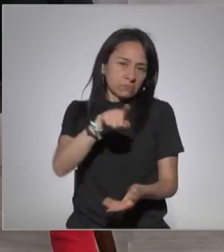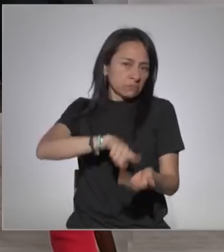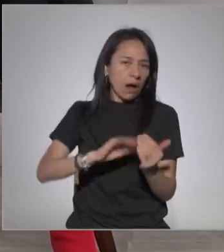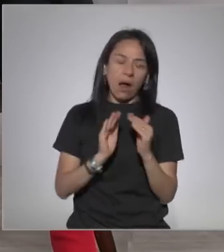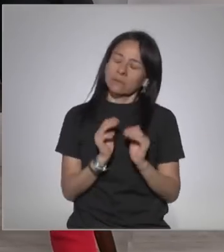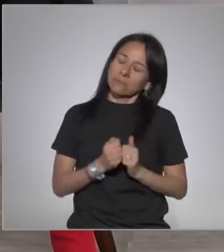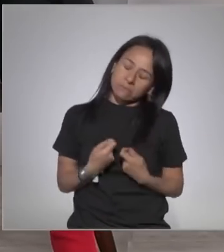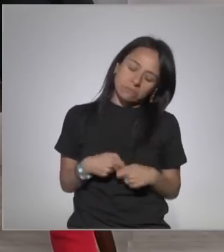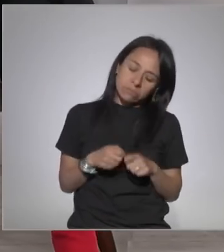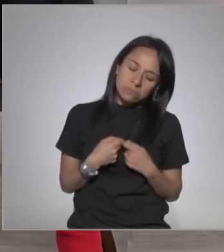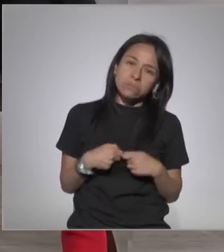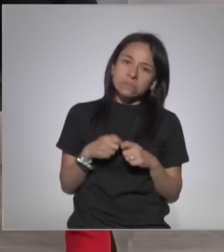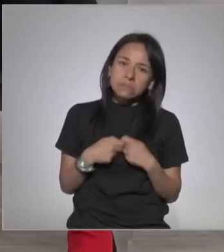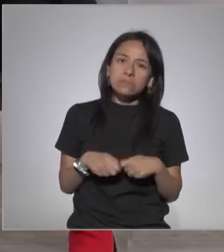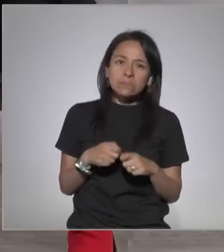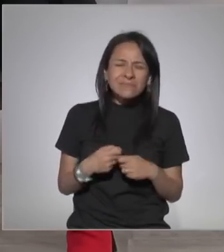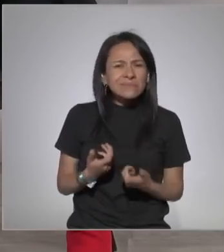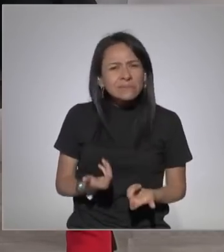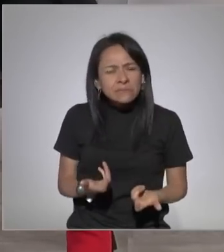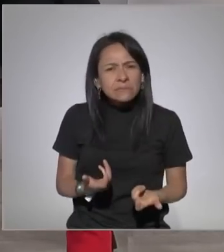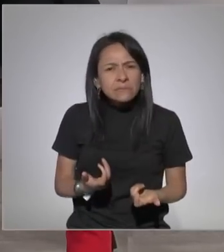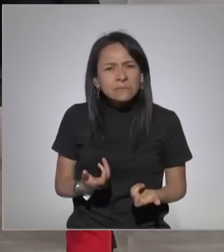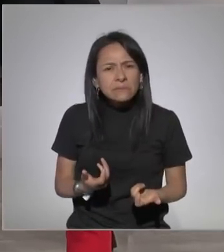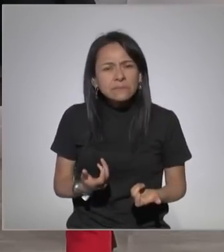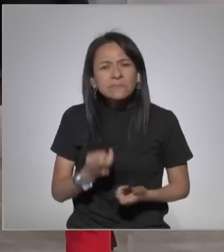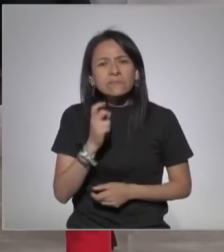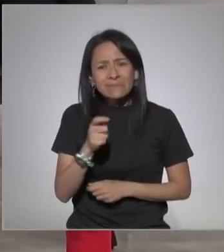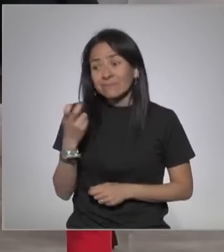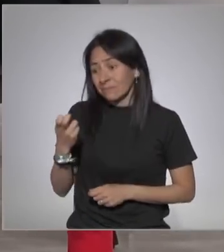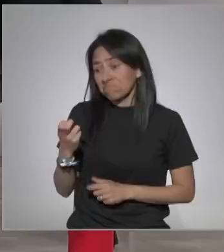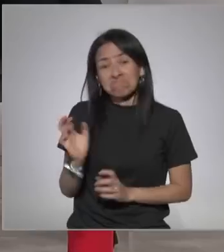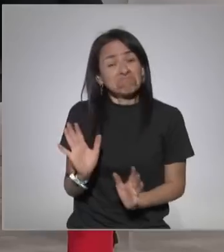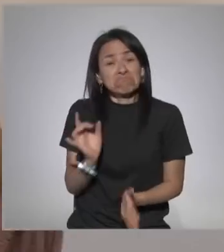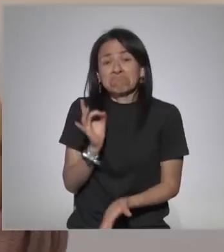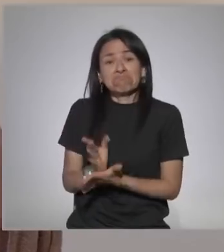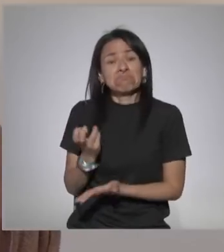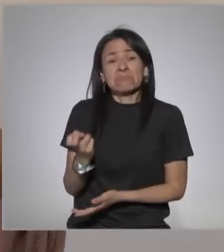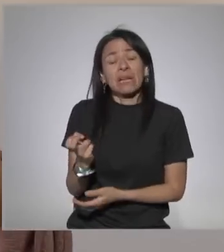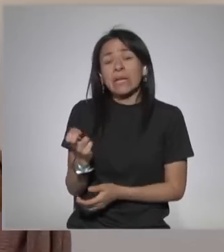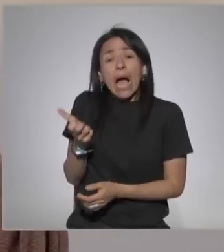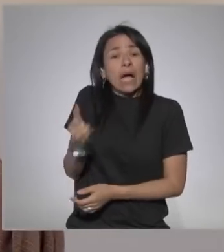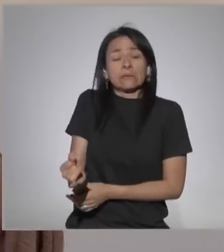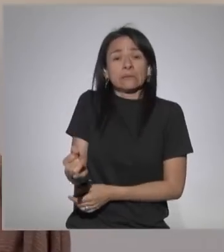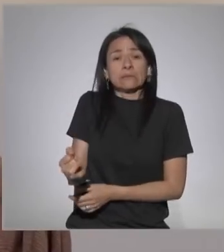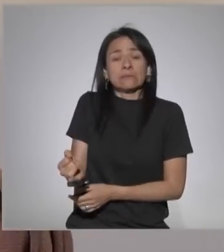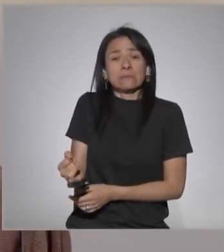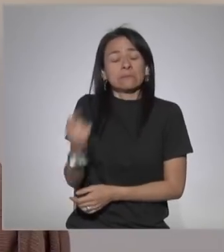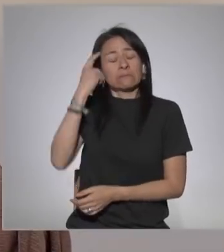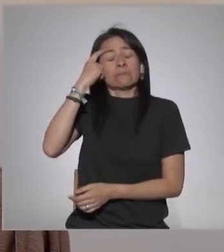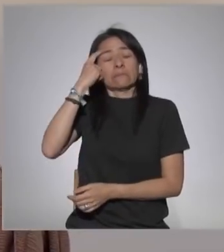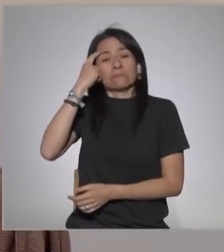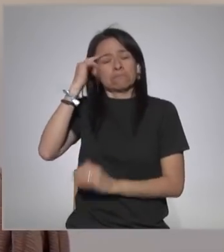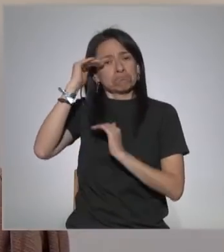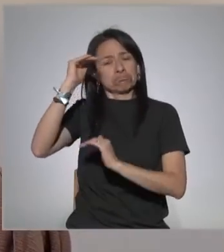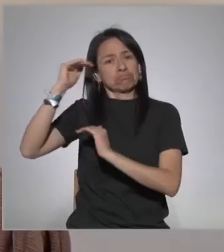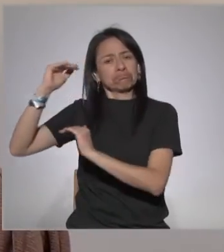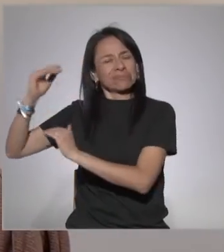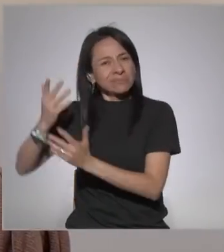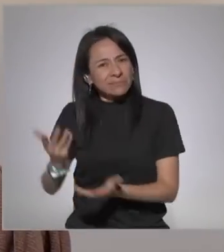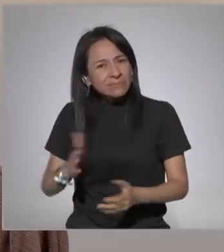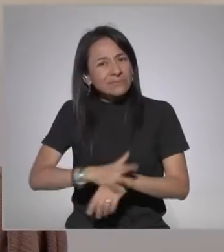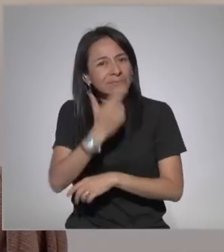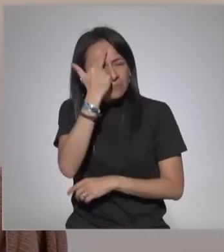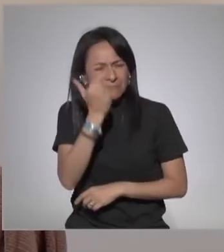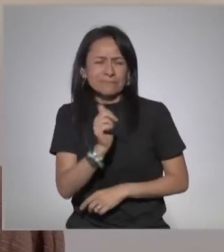la opción a todos esos escenarios, posibilidades, ¿no? Y escenarios de relaciones y demás. Por eso muchas mujeres pues